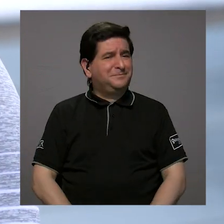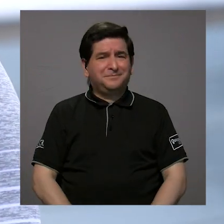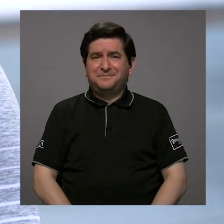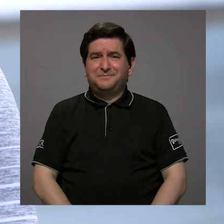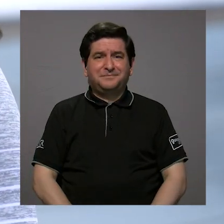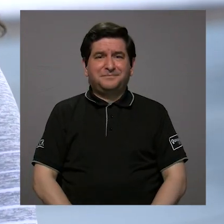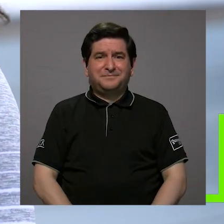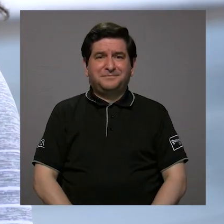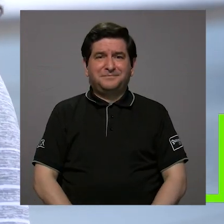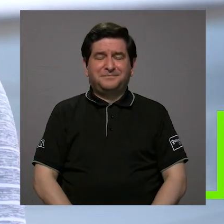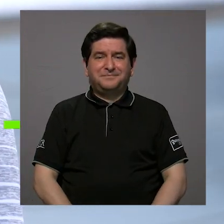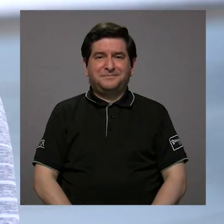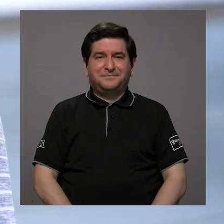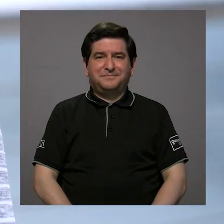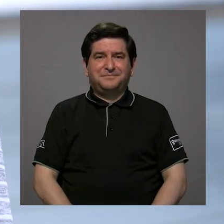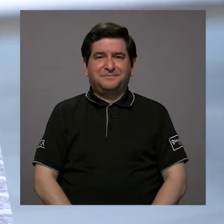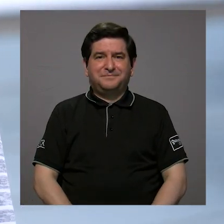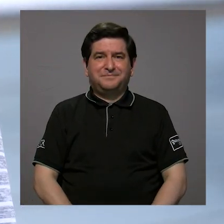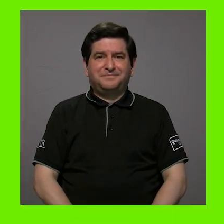organismo.